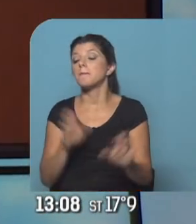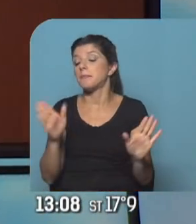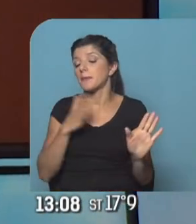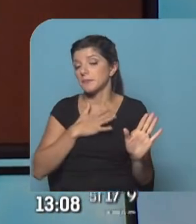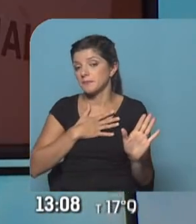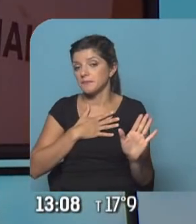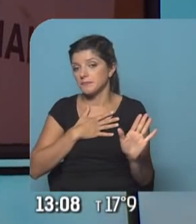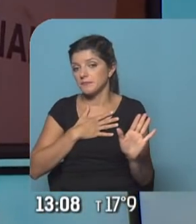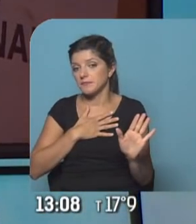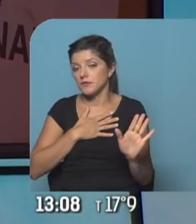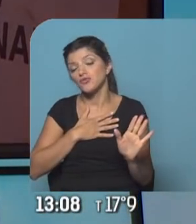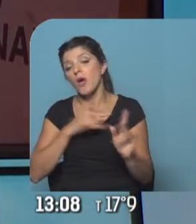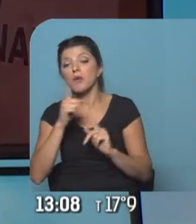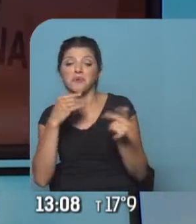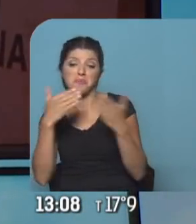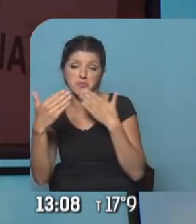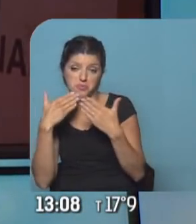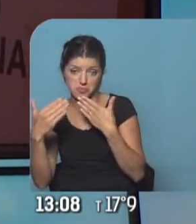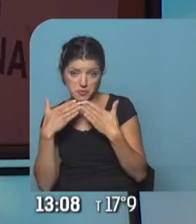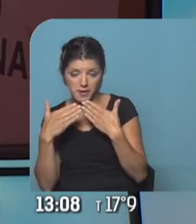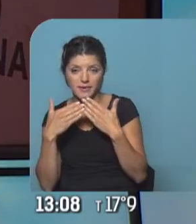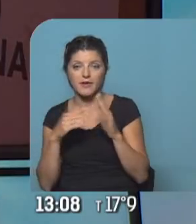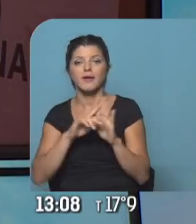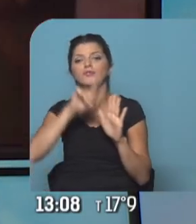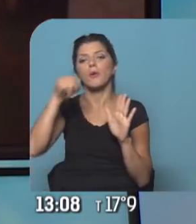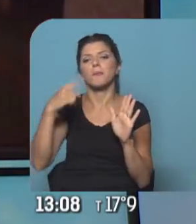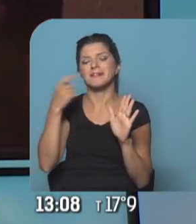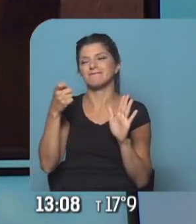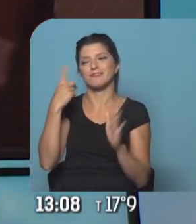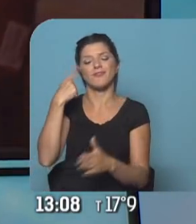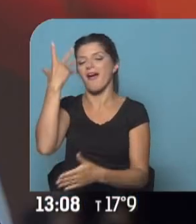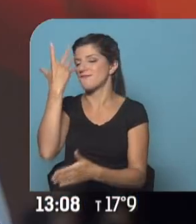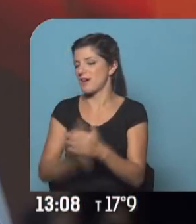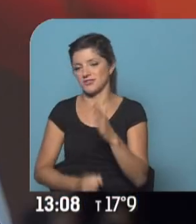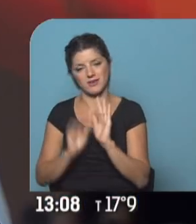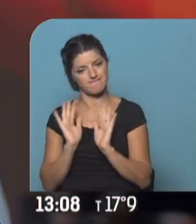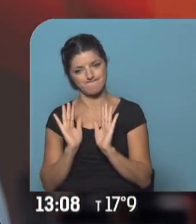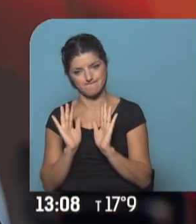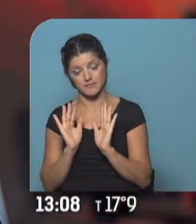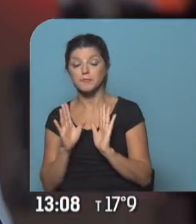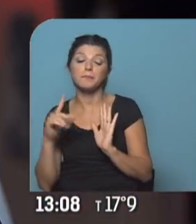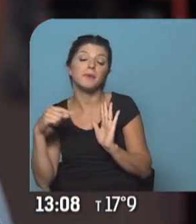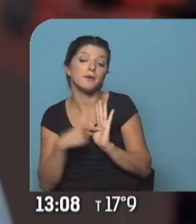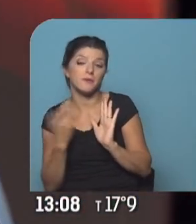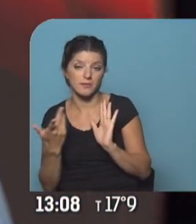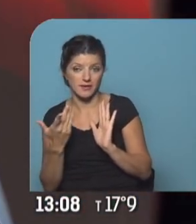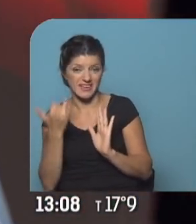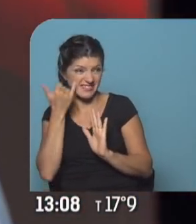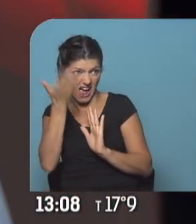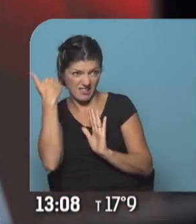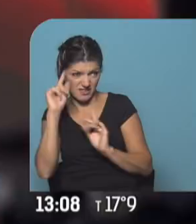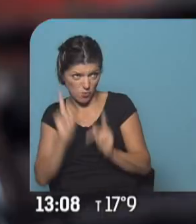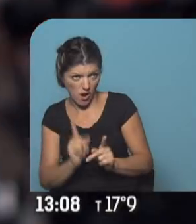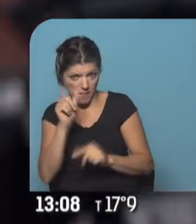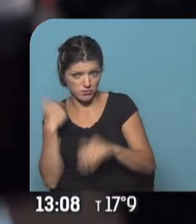parece, por algunas conversaciones que he tenido con algunos, la ven como un error y una equivocación. Pero en todo caso... O sea, era baja igual antes la participación.